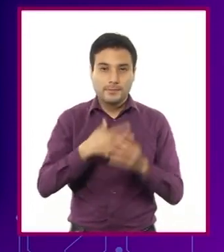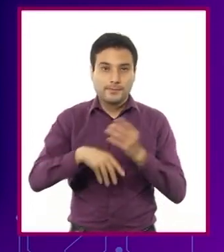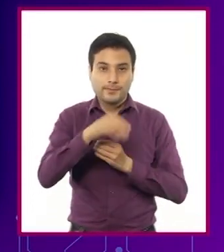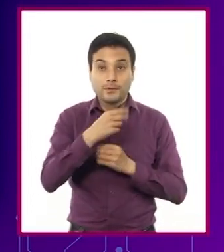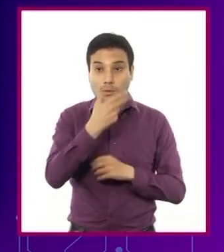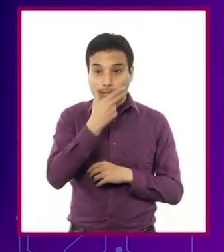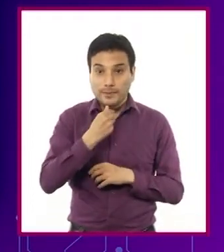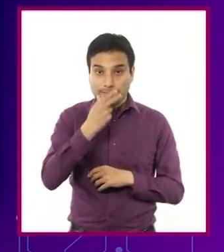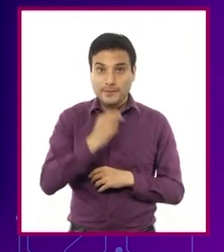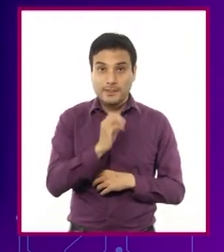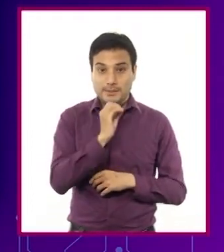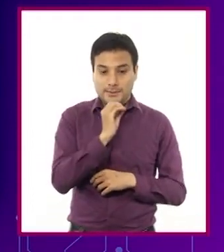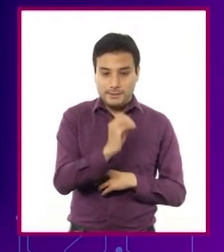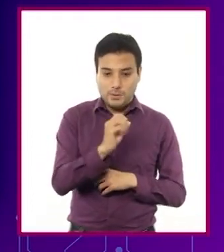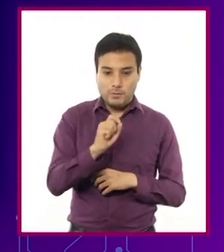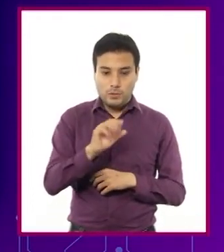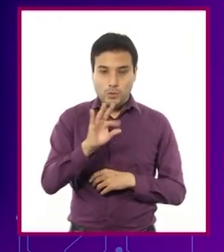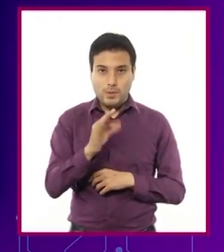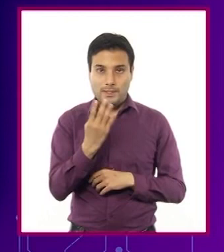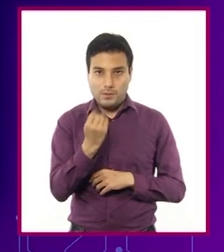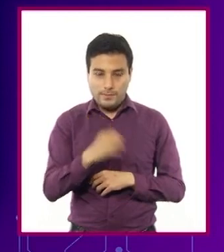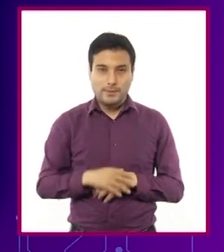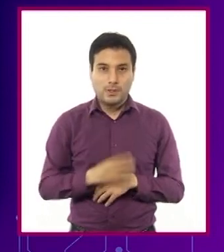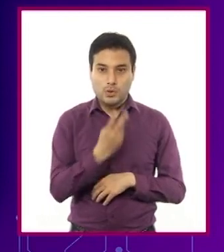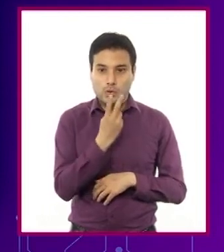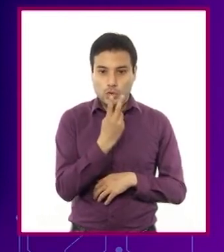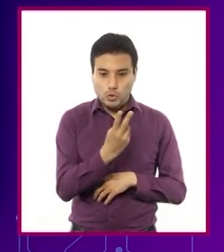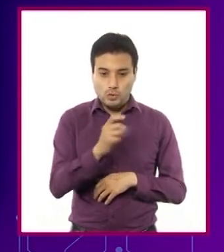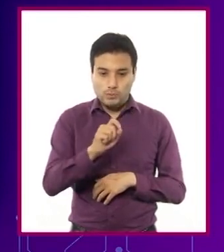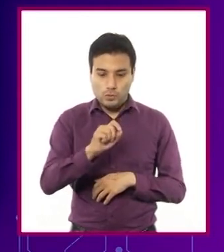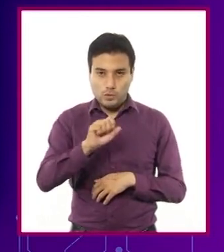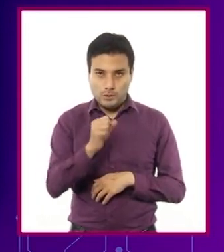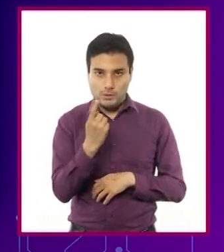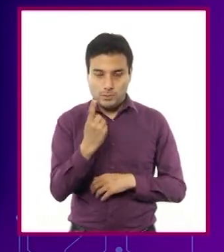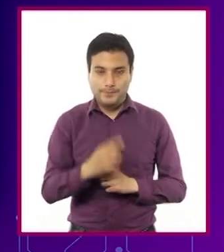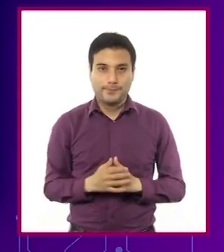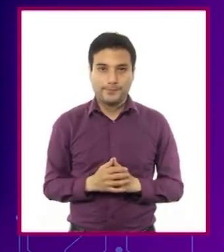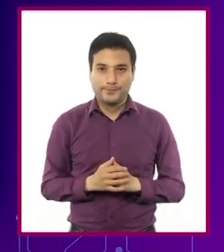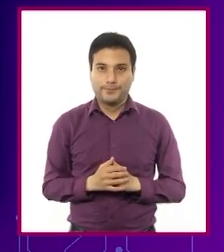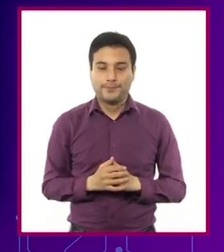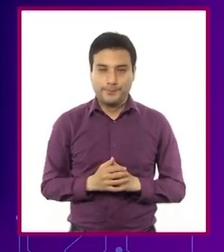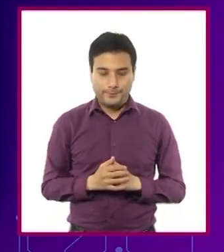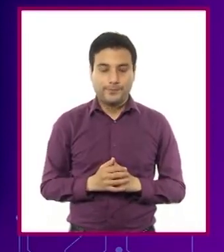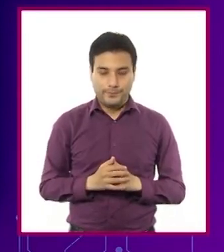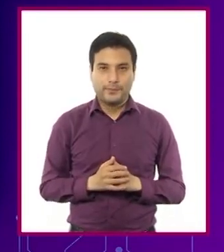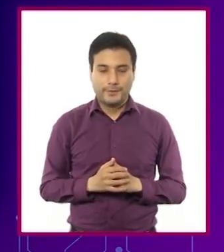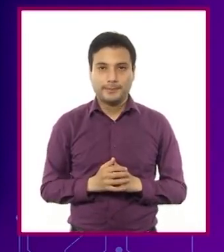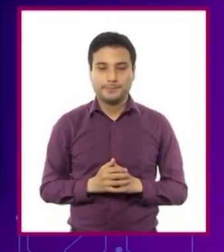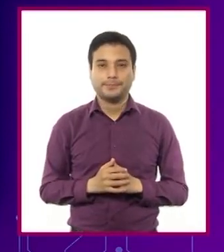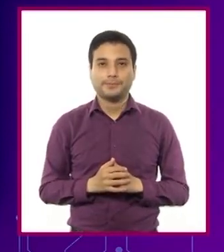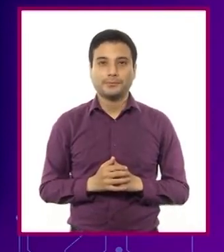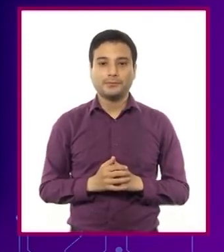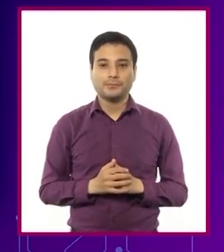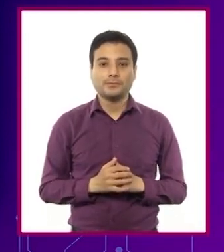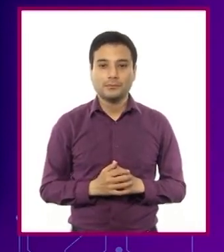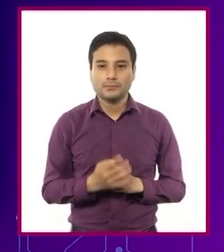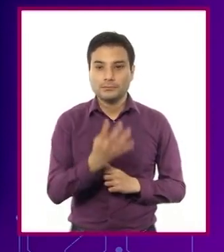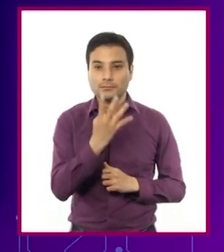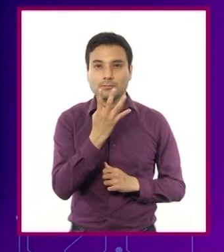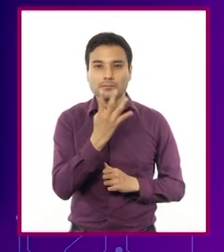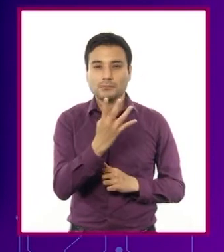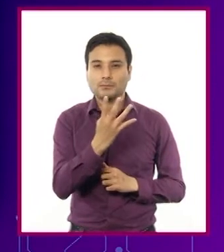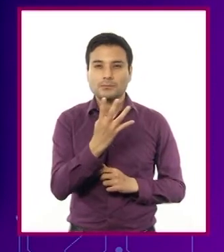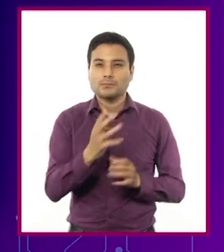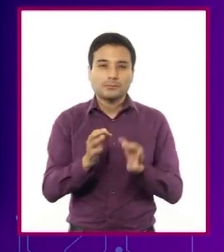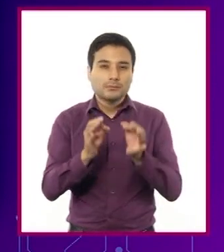de 0.49 a 2.61. Por último, el rango de 4, al ser mayor